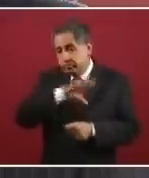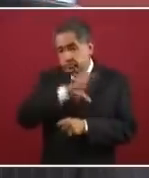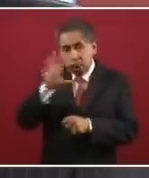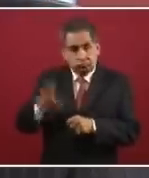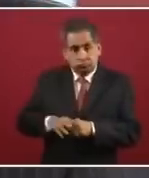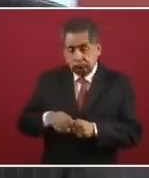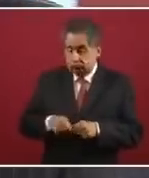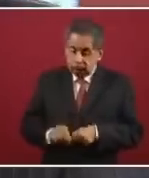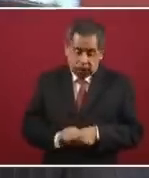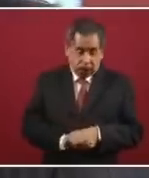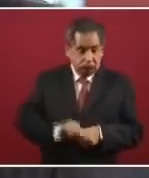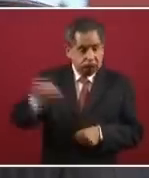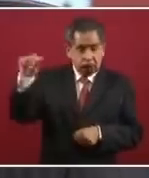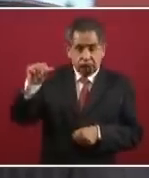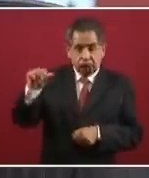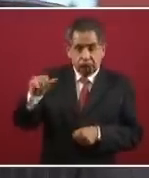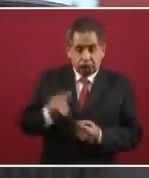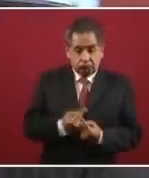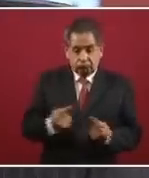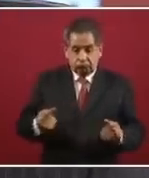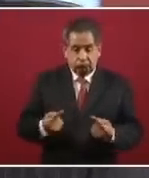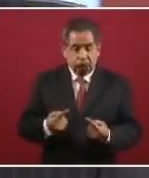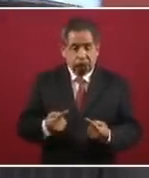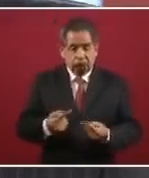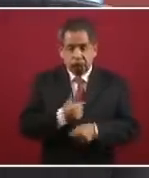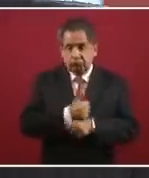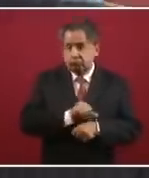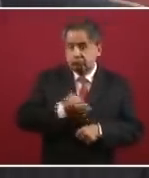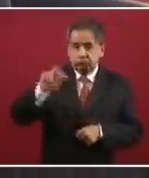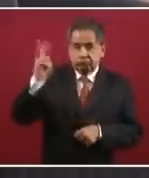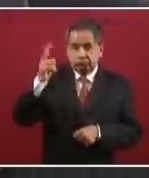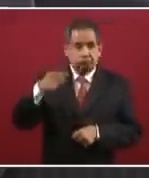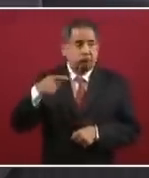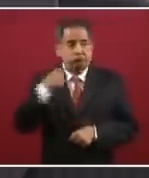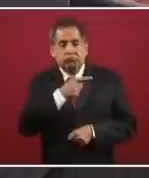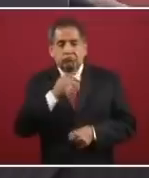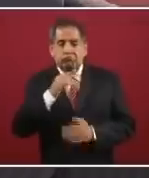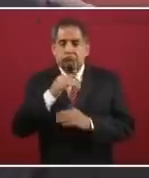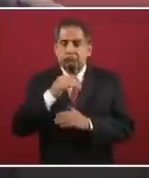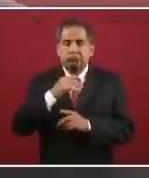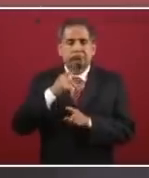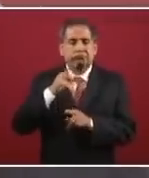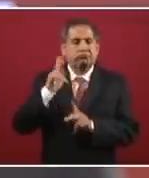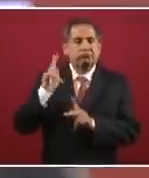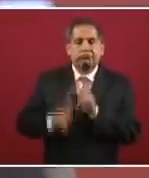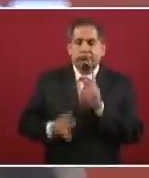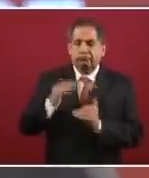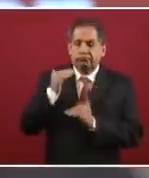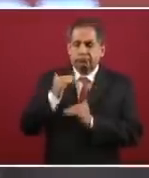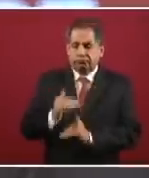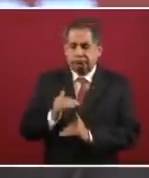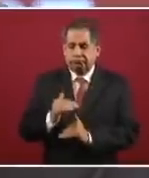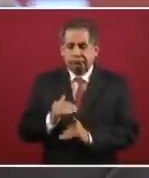los niveles de escolaridad y ellos acotaron